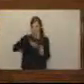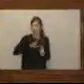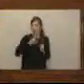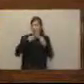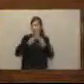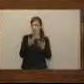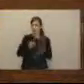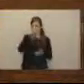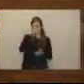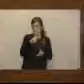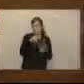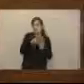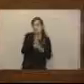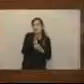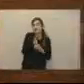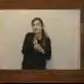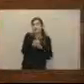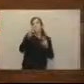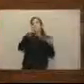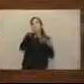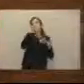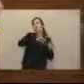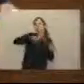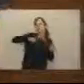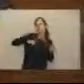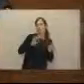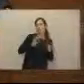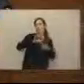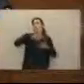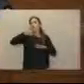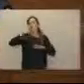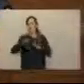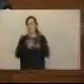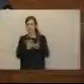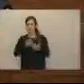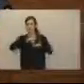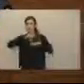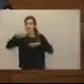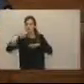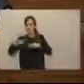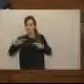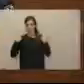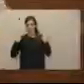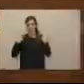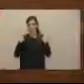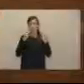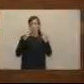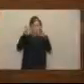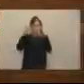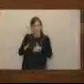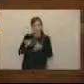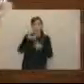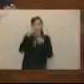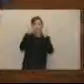pasa por la privatización o externalización del servicio, como pretendieron amañar ustedes a